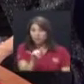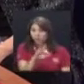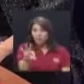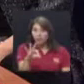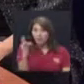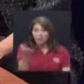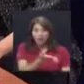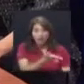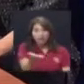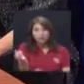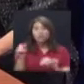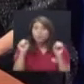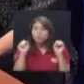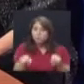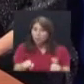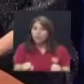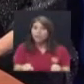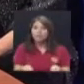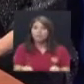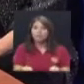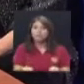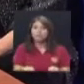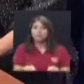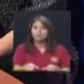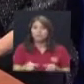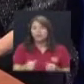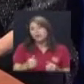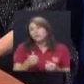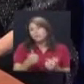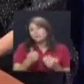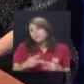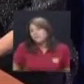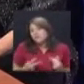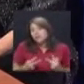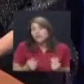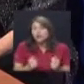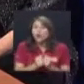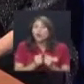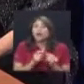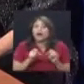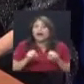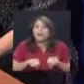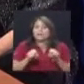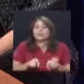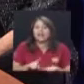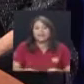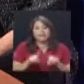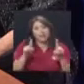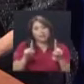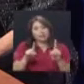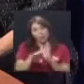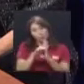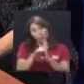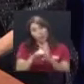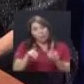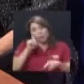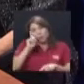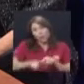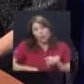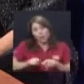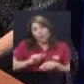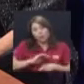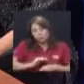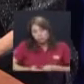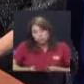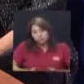vivir con una capacidad diferente como es no poder ser reproducir y para eso es